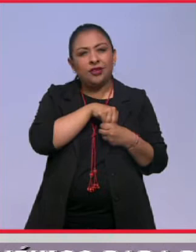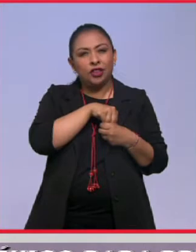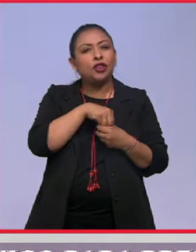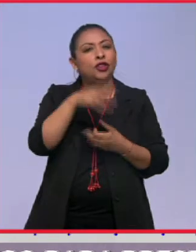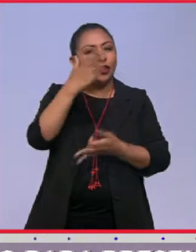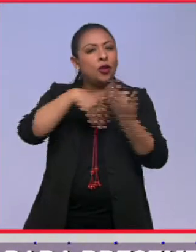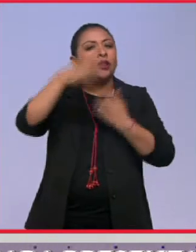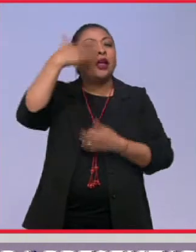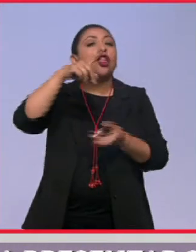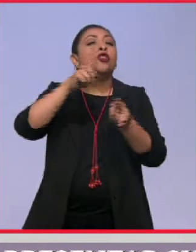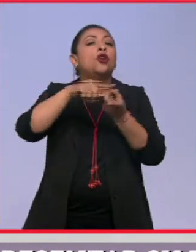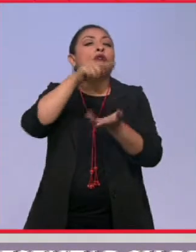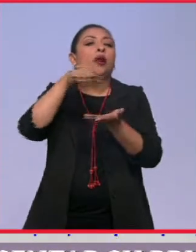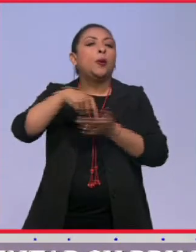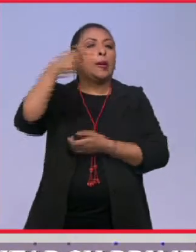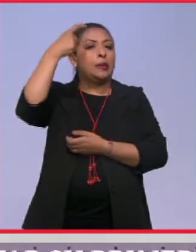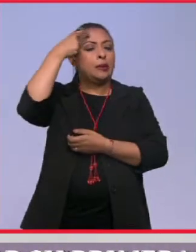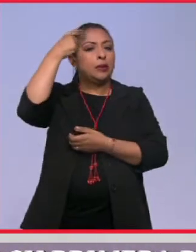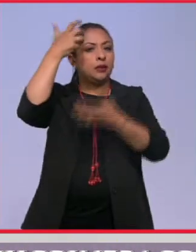corazón, en el cerebro.